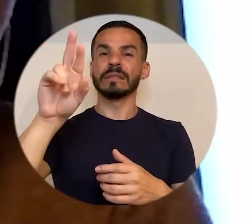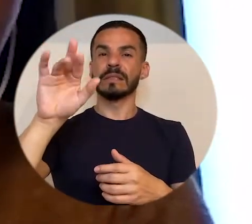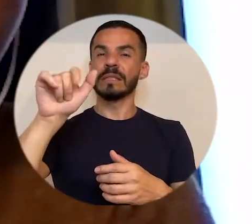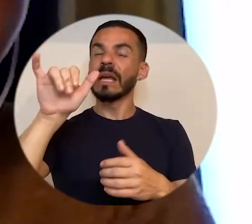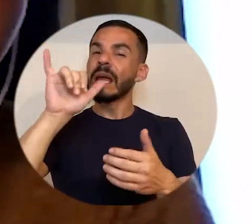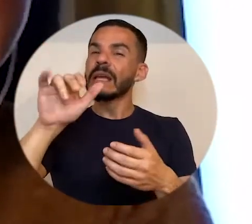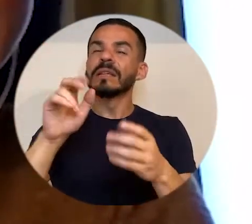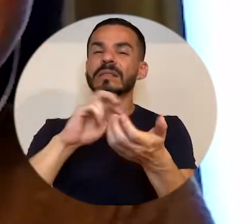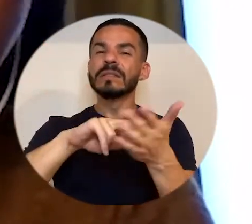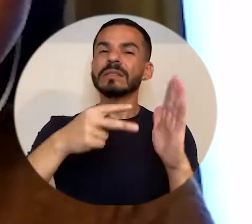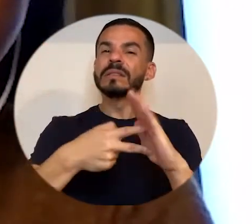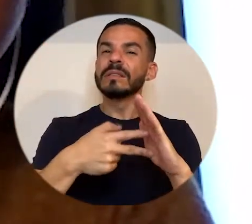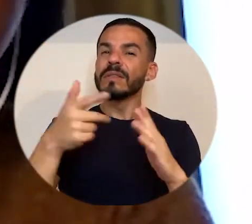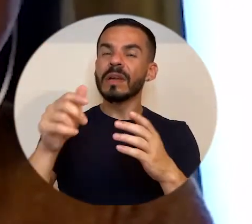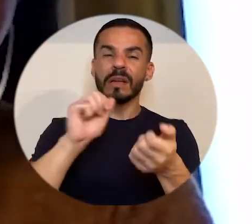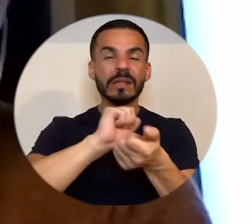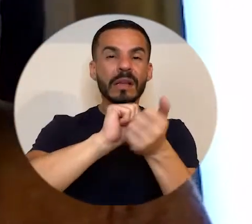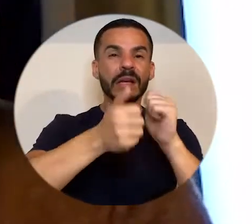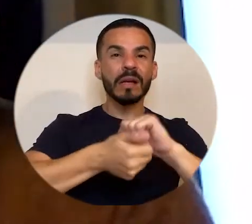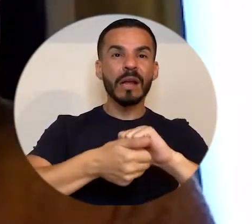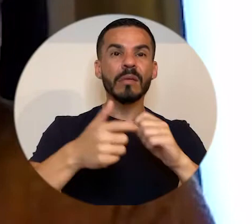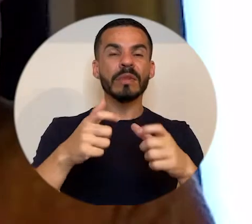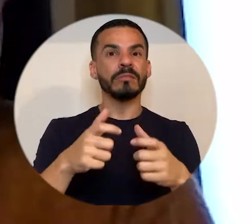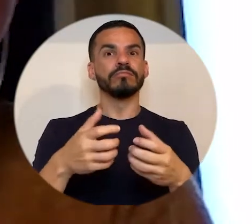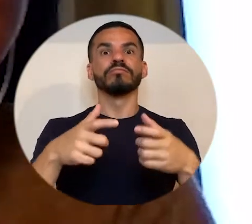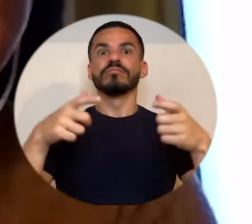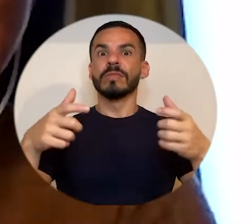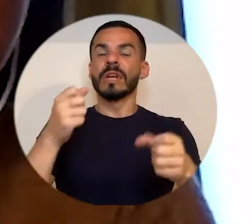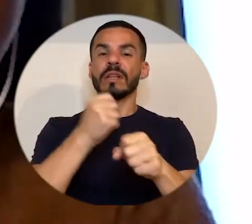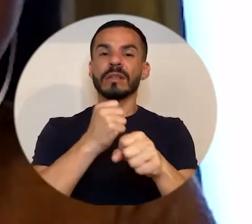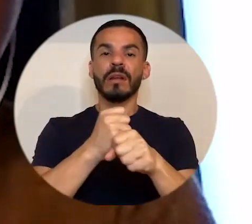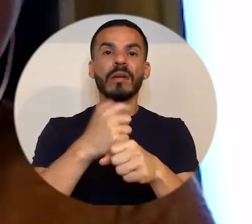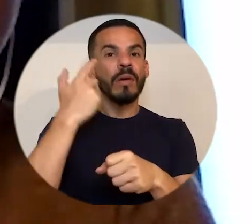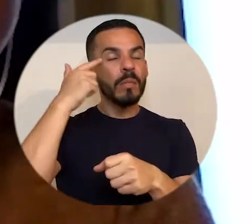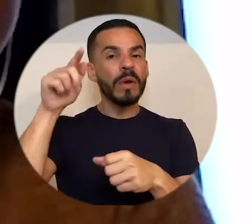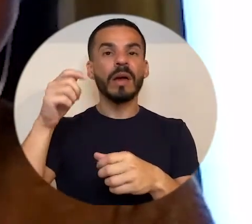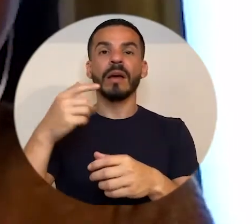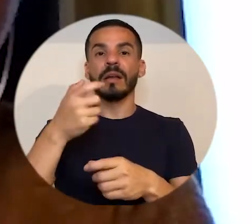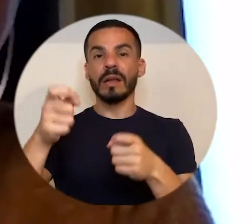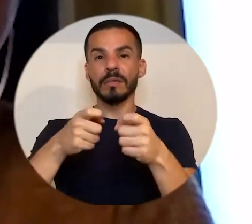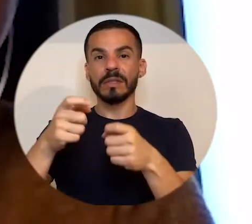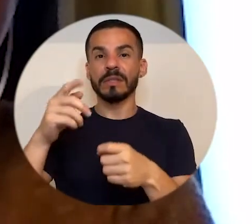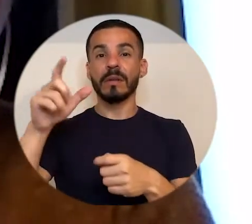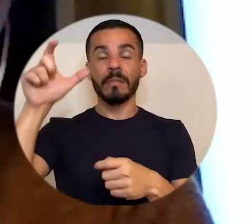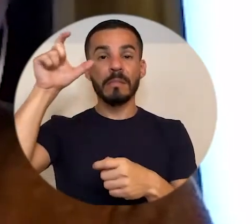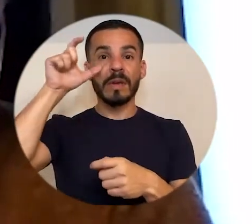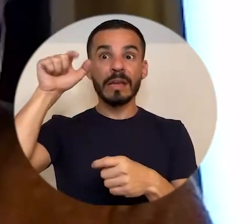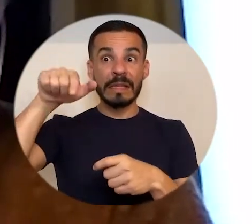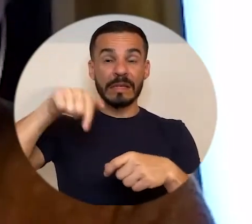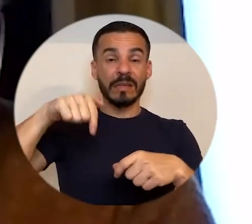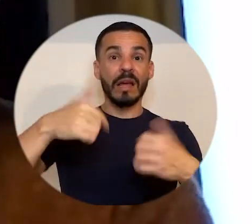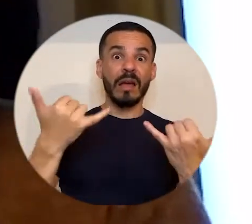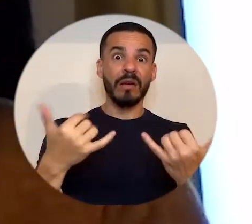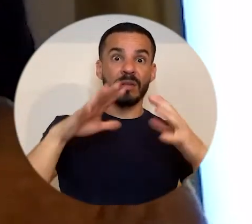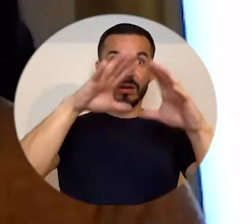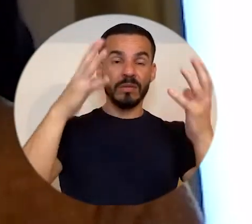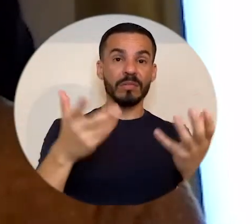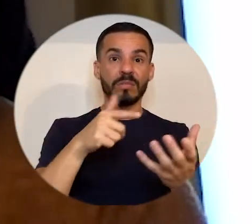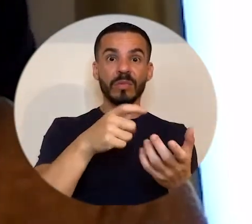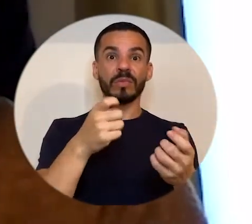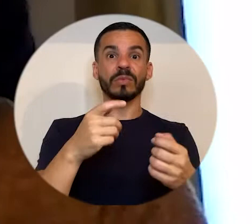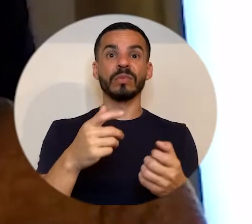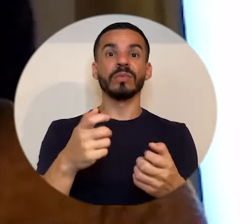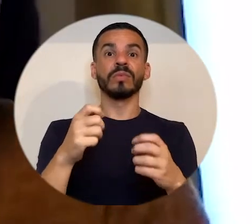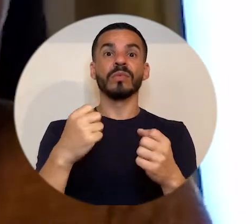pocas palabras, este reposicionamiento es una gran tarea para la administración Biden en un mundo en el